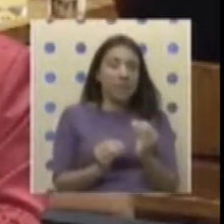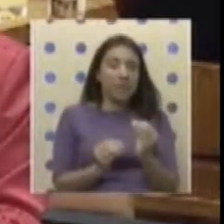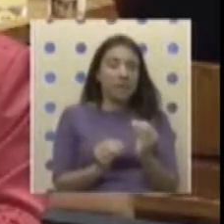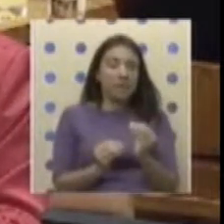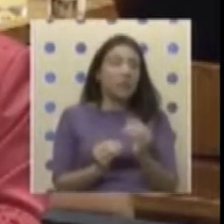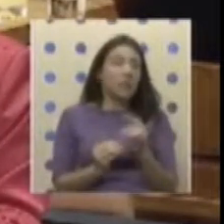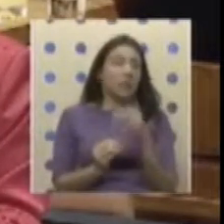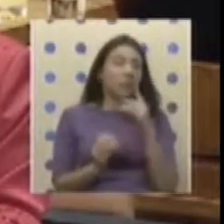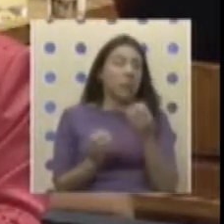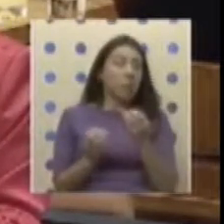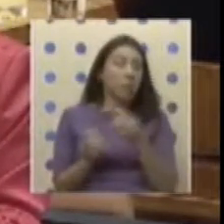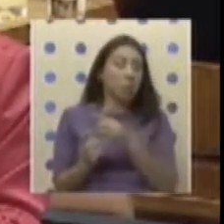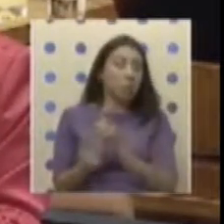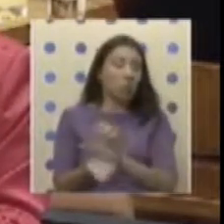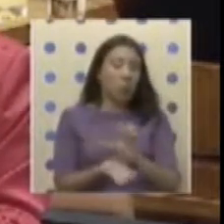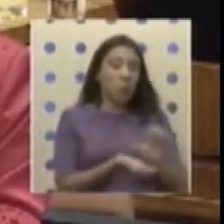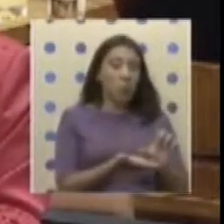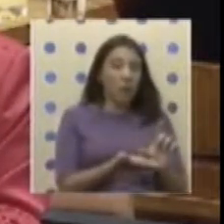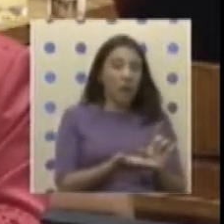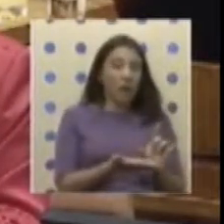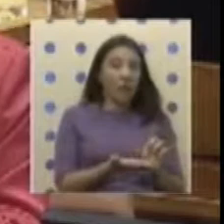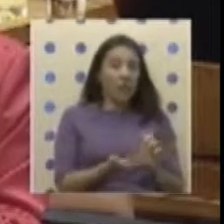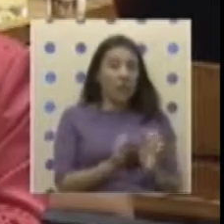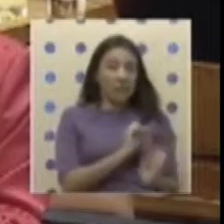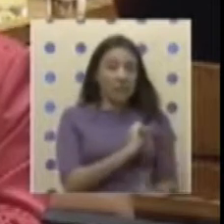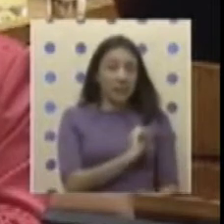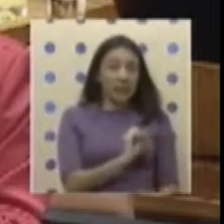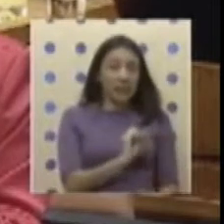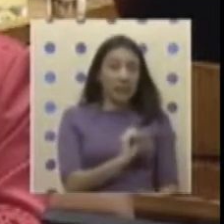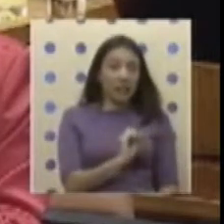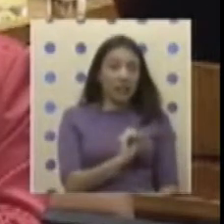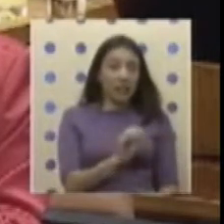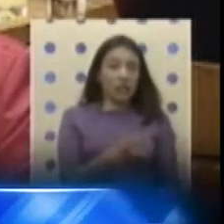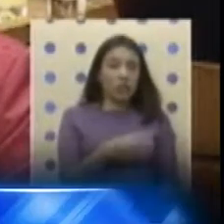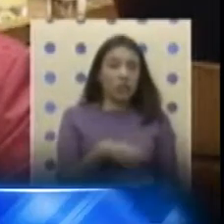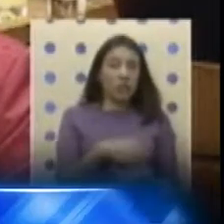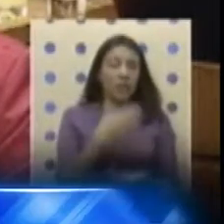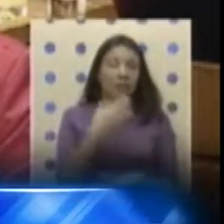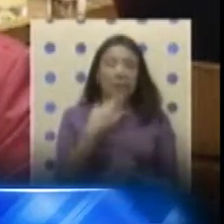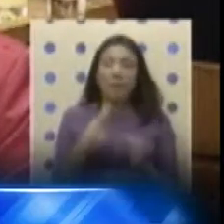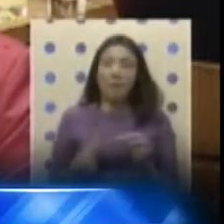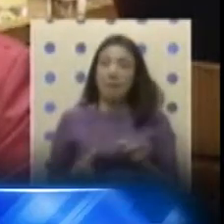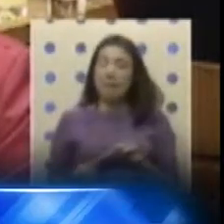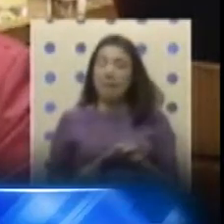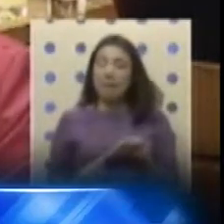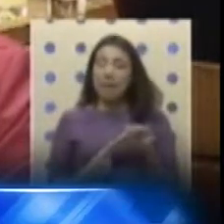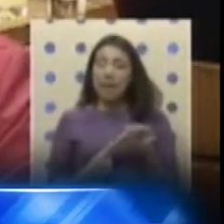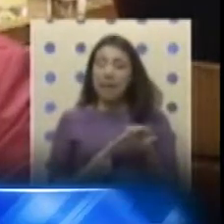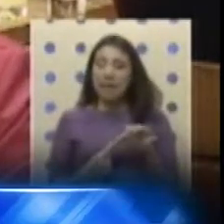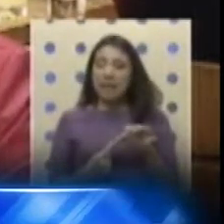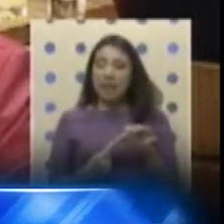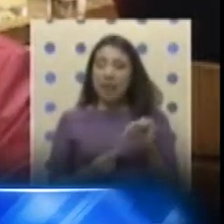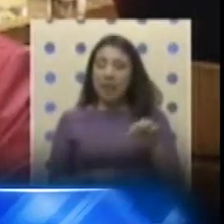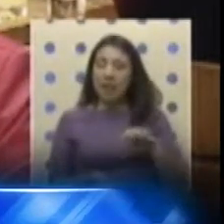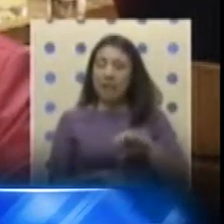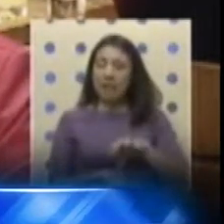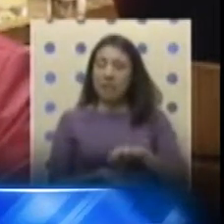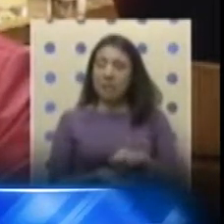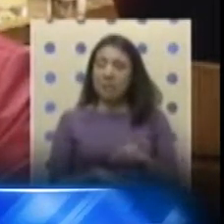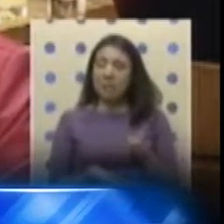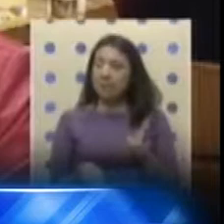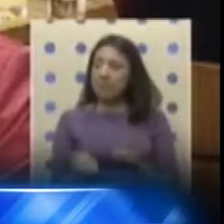sectores de nuestra ciudad de Santiago, en sectores de las ciudades también principales de este país,